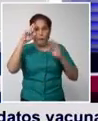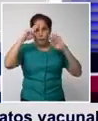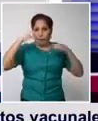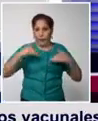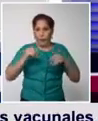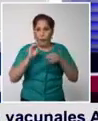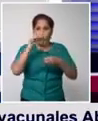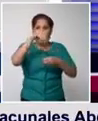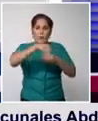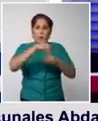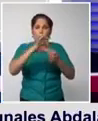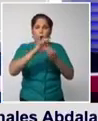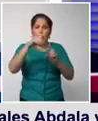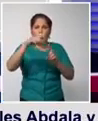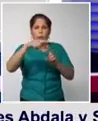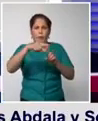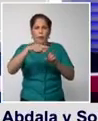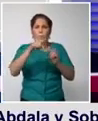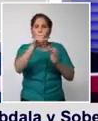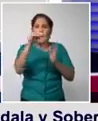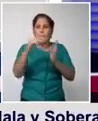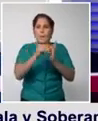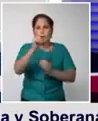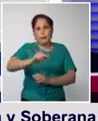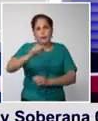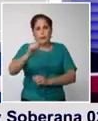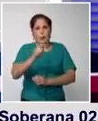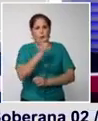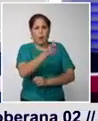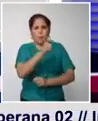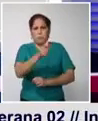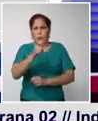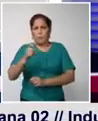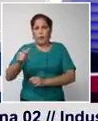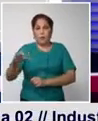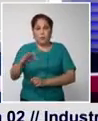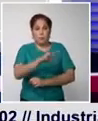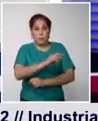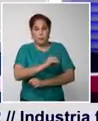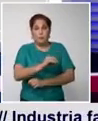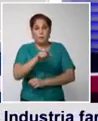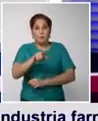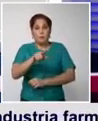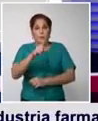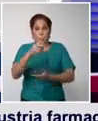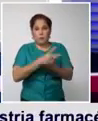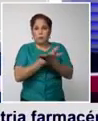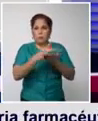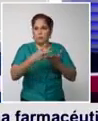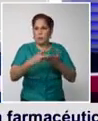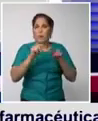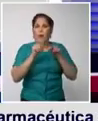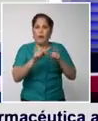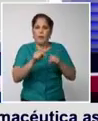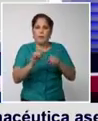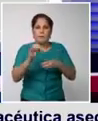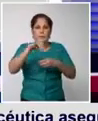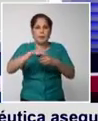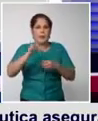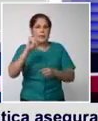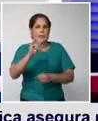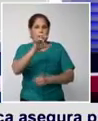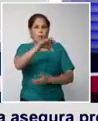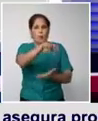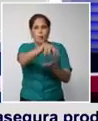cabecera provincial, ya son más de 1.000 los vacunados durante las 2 últimas semanas, en las que se incorporan 6 nuevos sitios